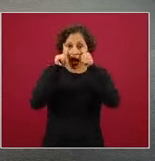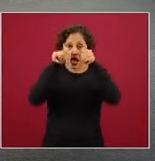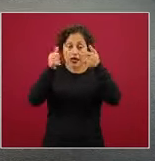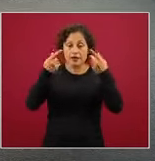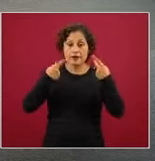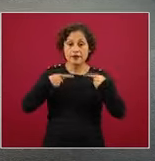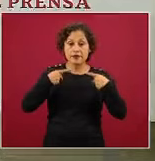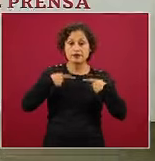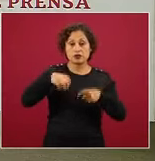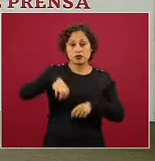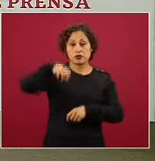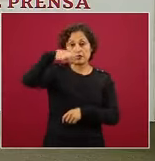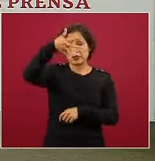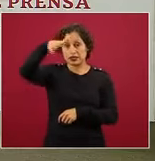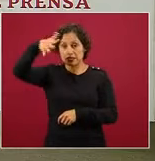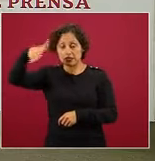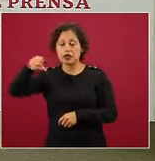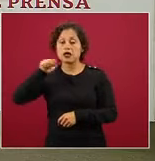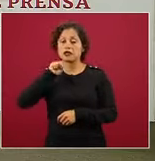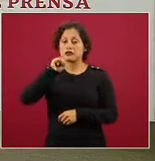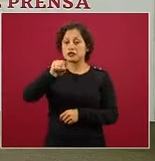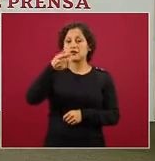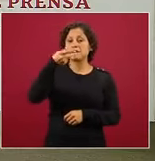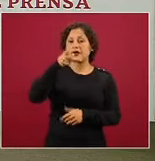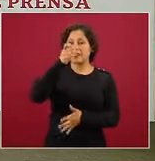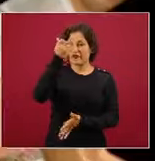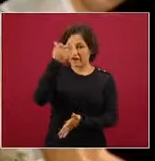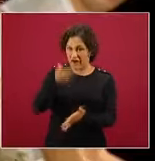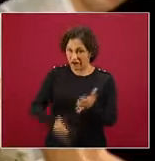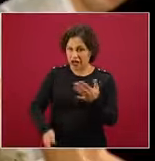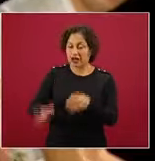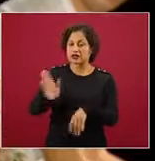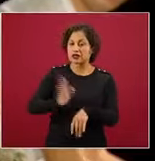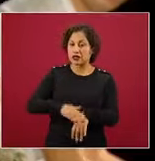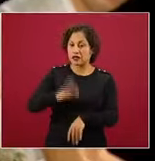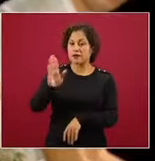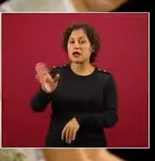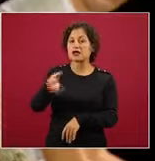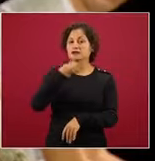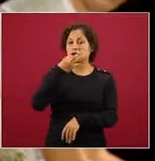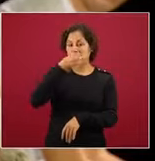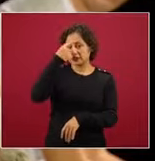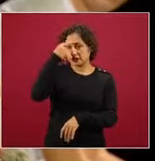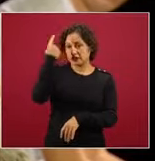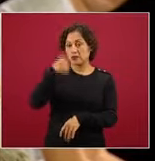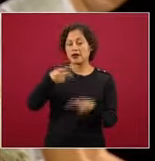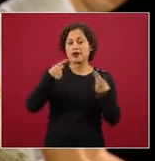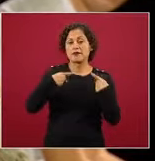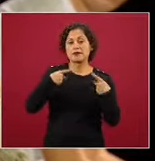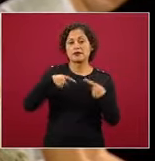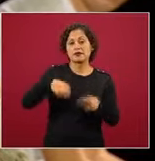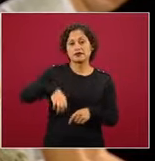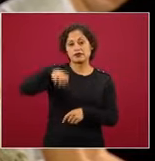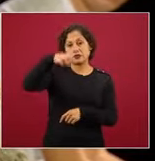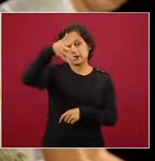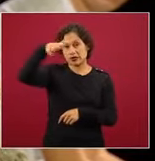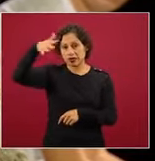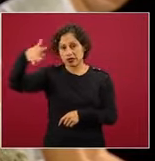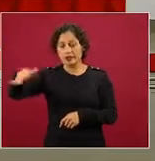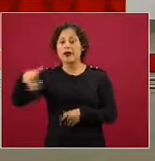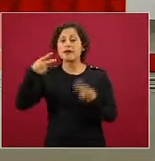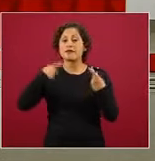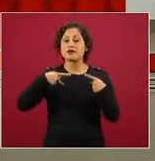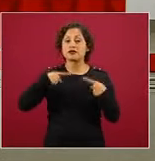hace falta cubrir esa parte, que haya más medicina para las personas de tercera edad, especialistas que los traten.